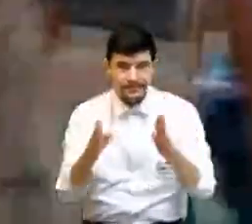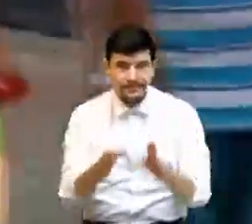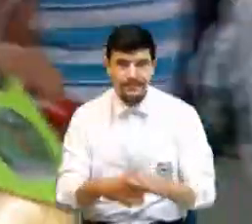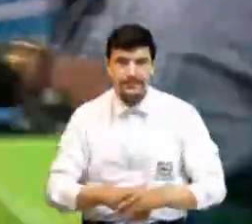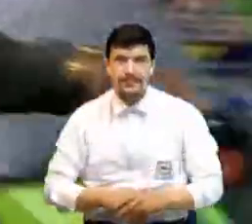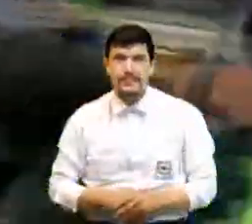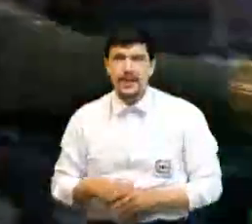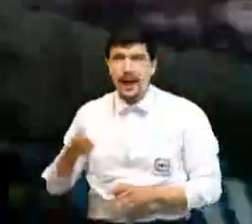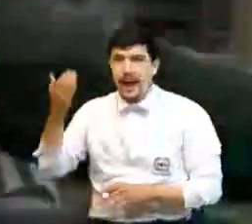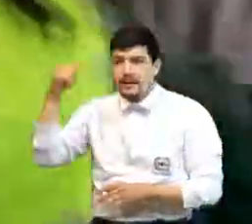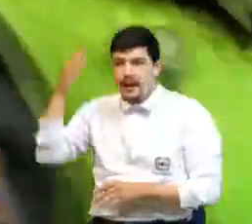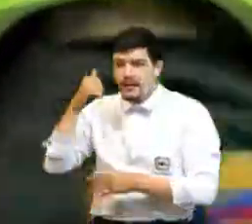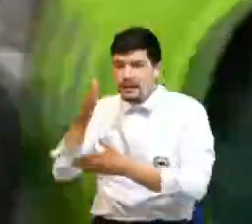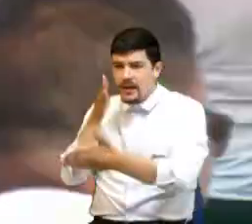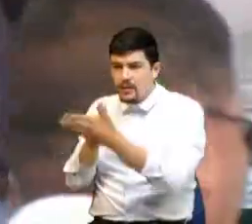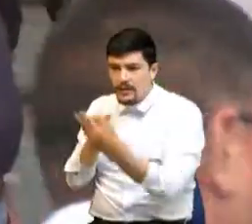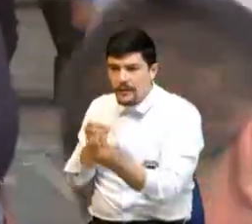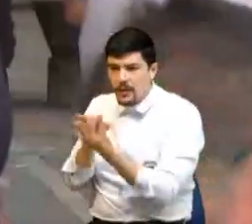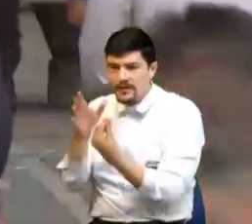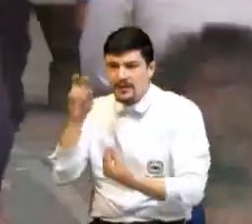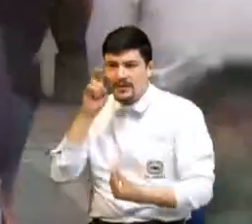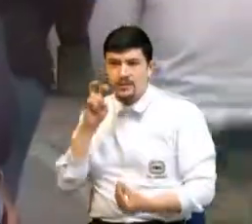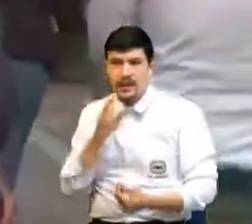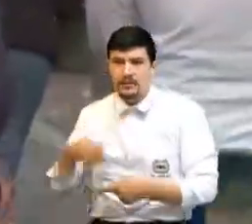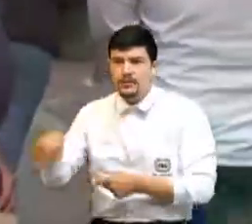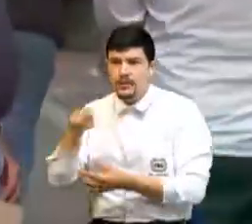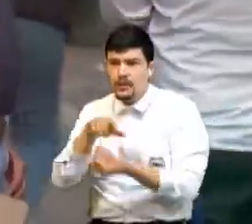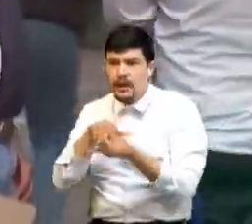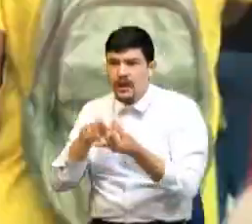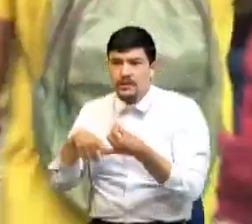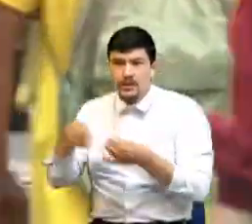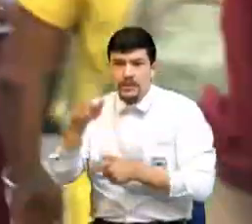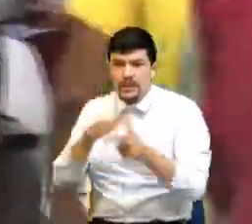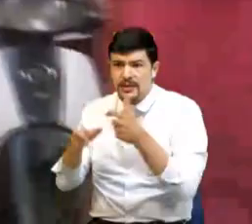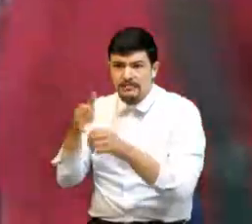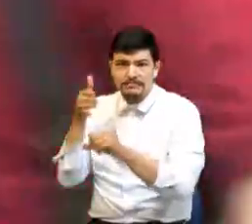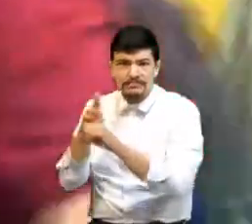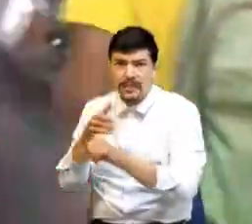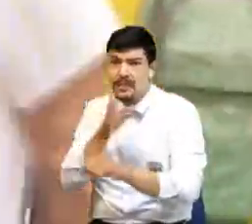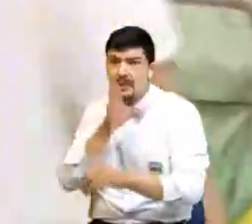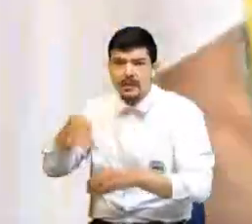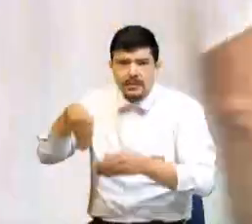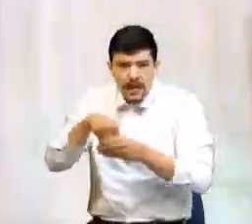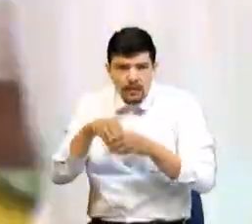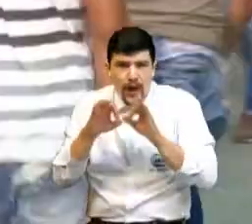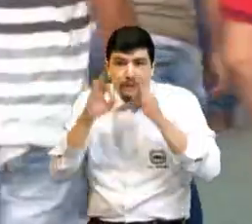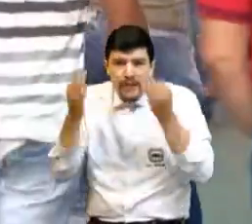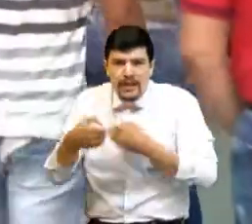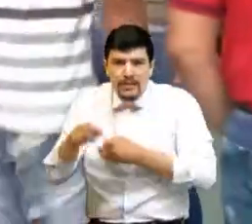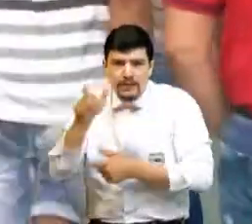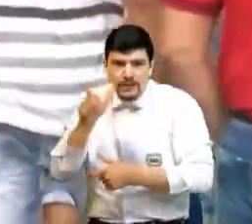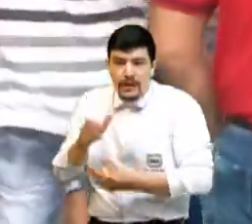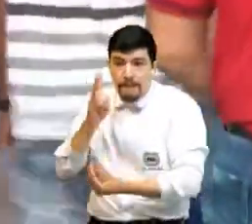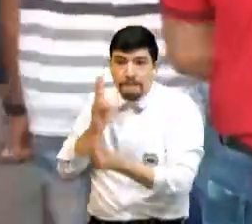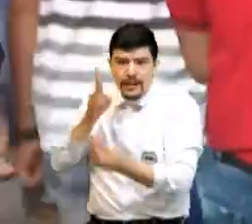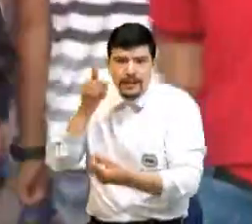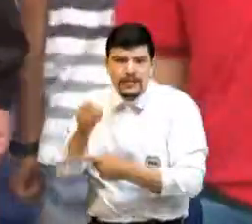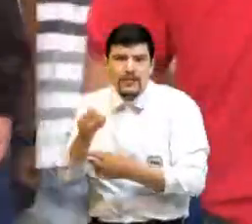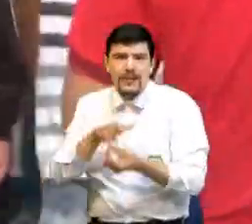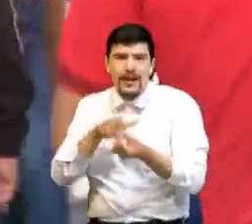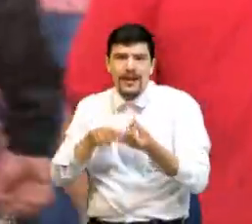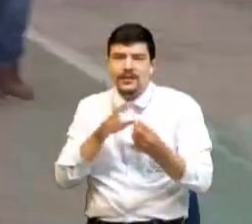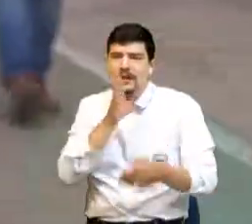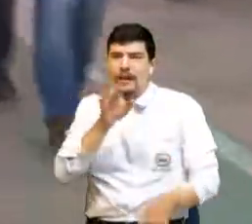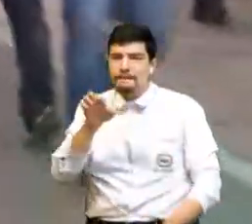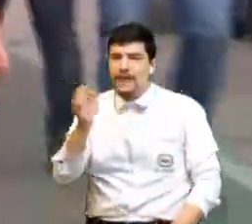los registros de denuncias por abuso sexual, en la mayoría de casos los violadores son parte de la familia de la víctima. Siendo este el caso de